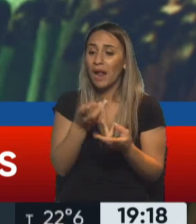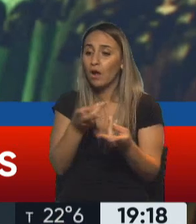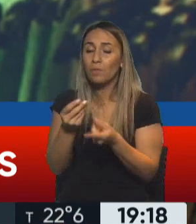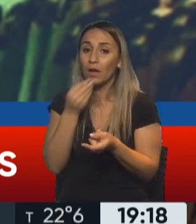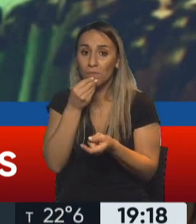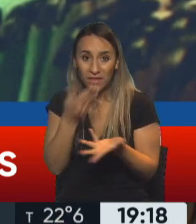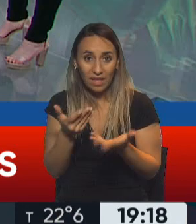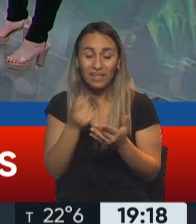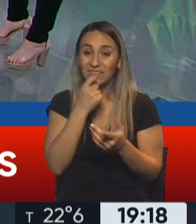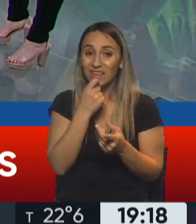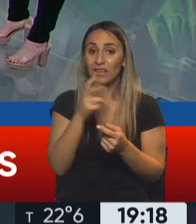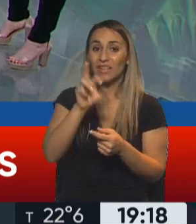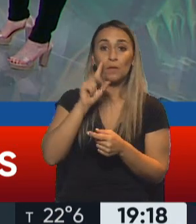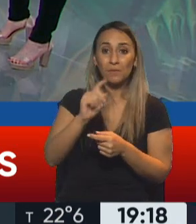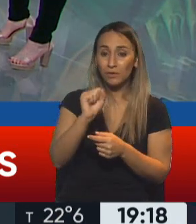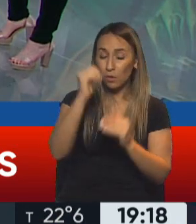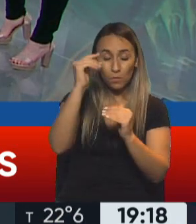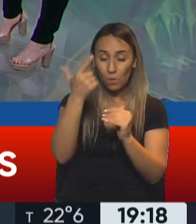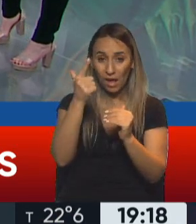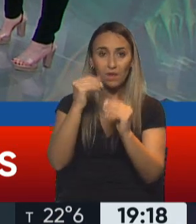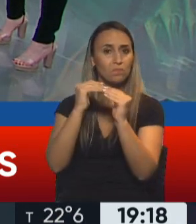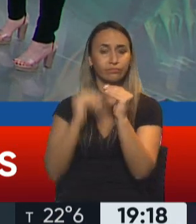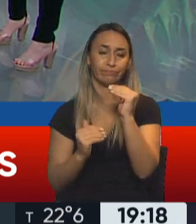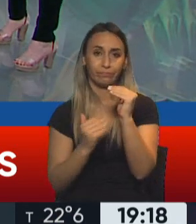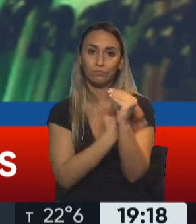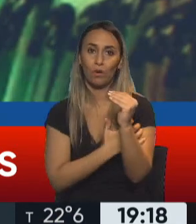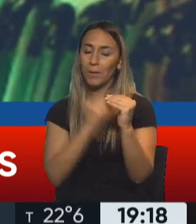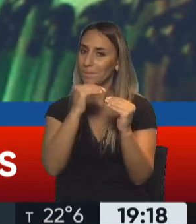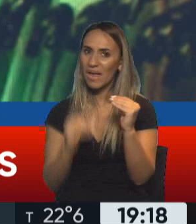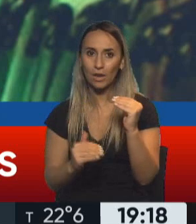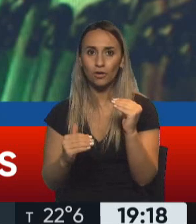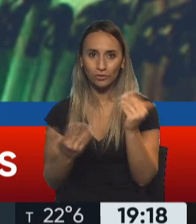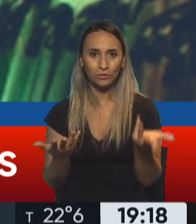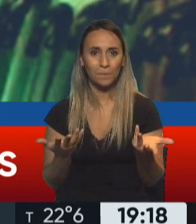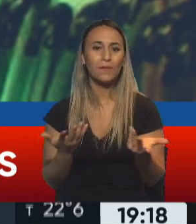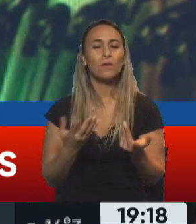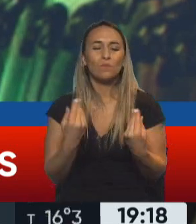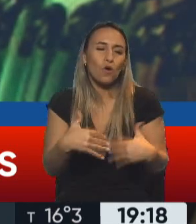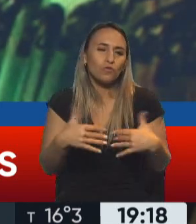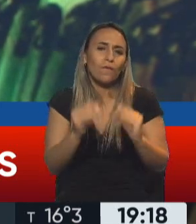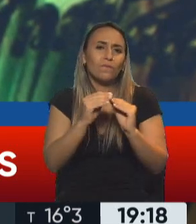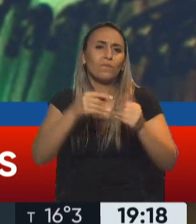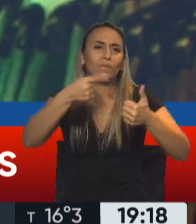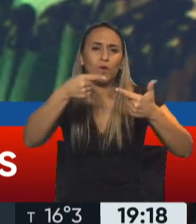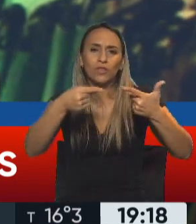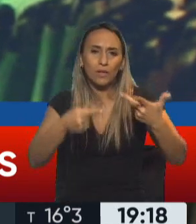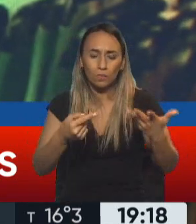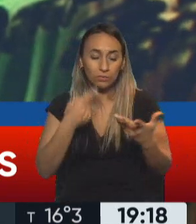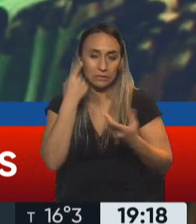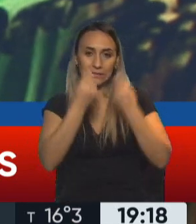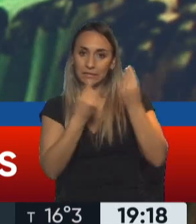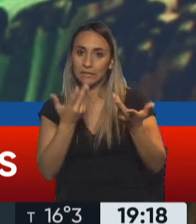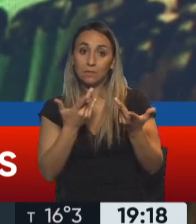en un 55% a nivel interanual. Bueno, son varios factores, por supuesto, que los que preocupan. Intentan ahora buscar